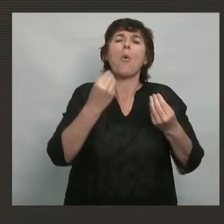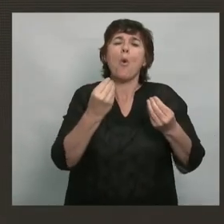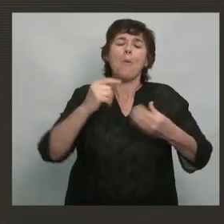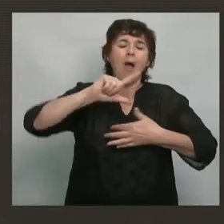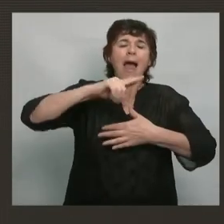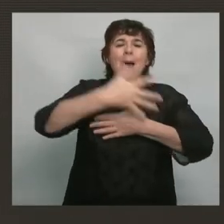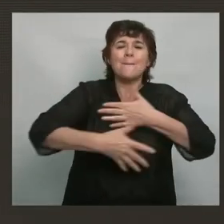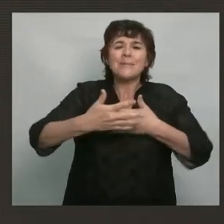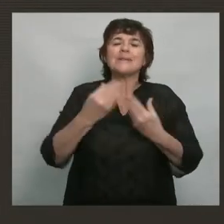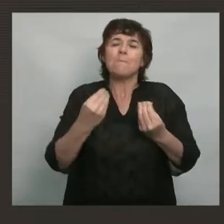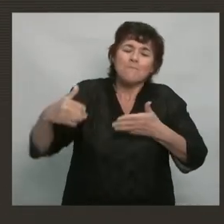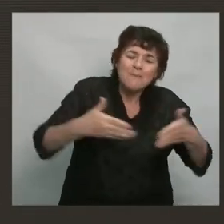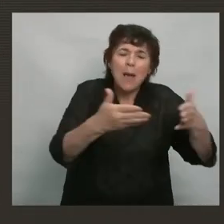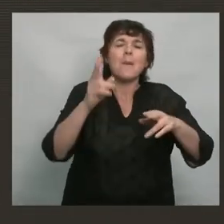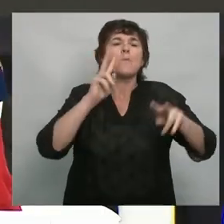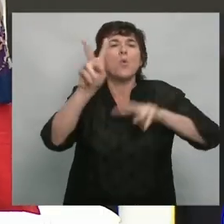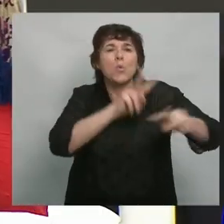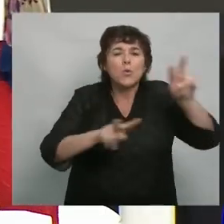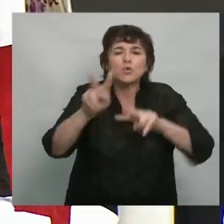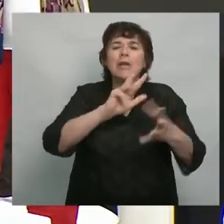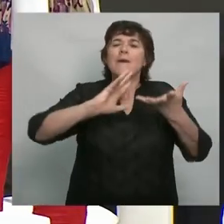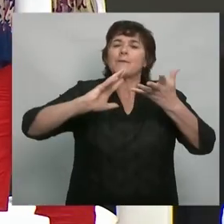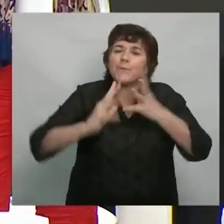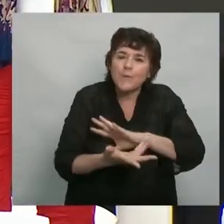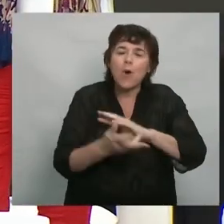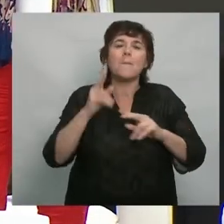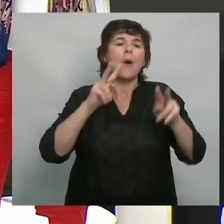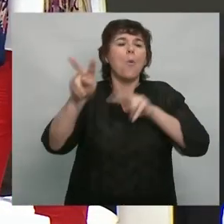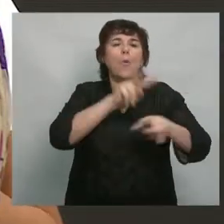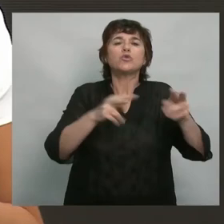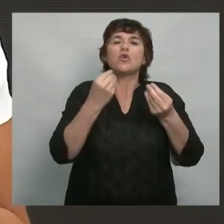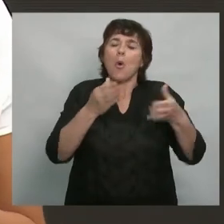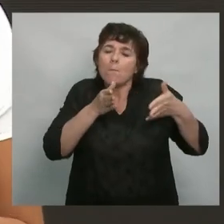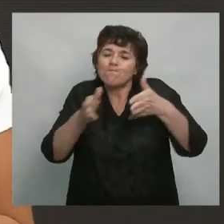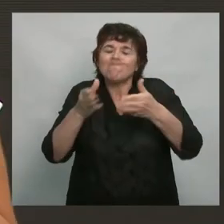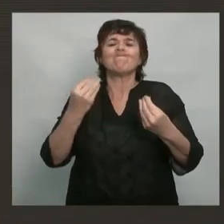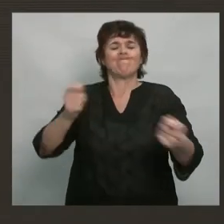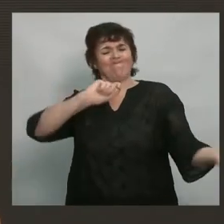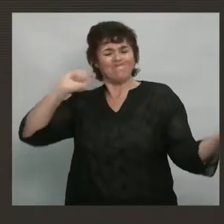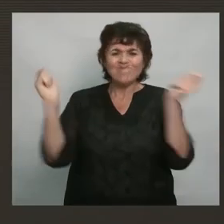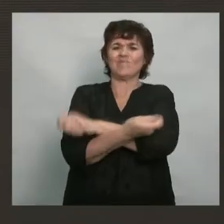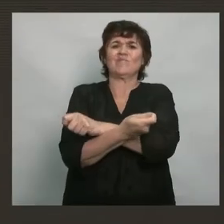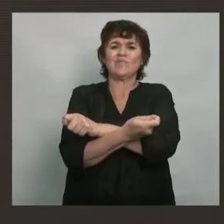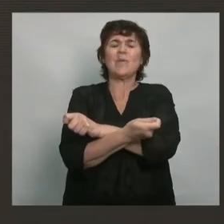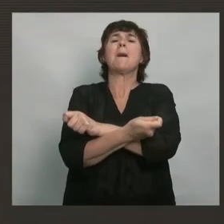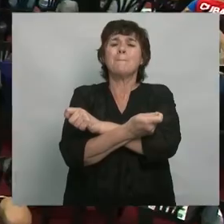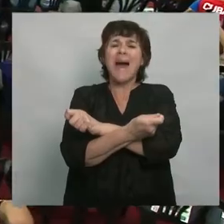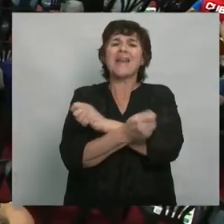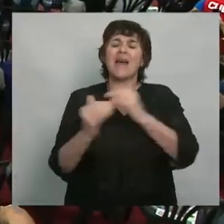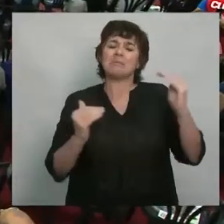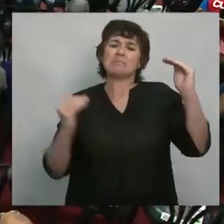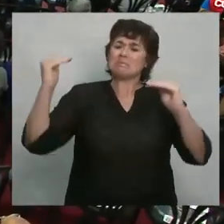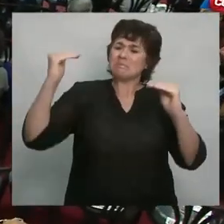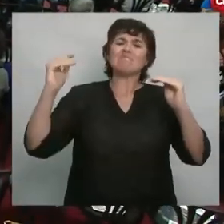Latina buscando las formas, buscando los caminos de transformación para reducir las desigualdades,